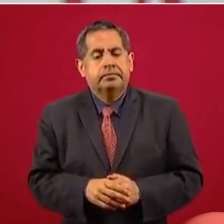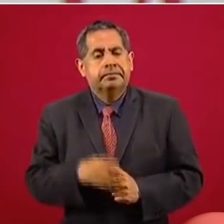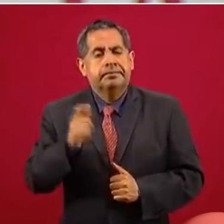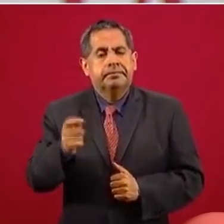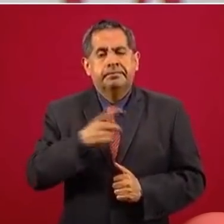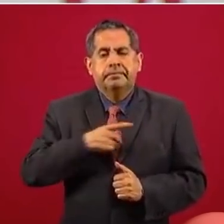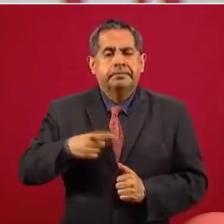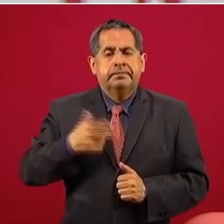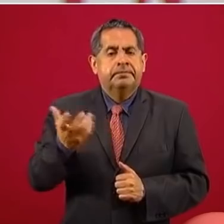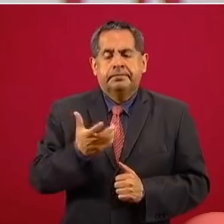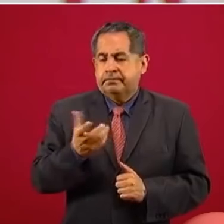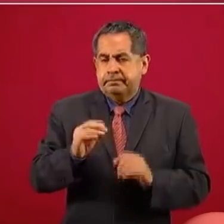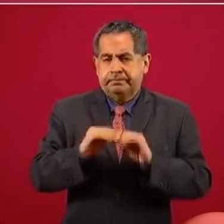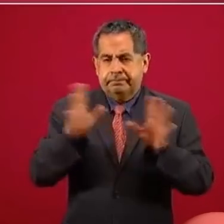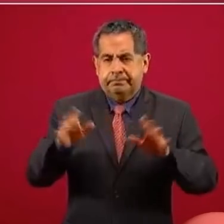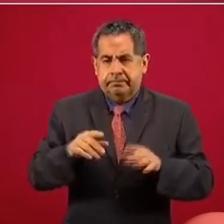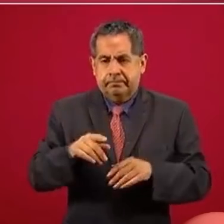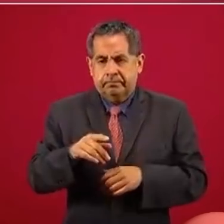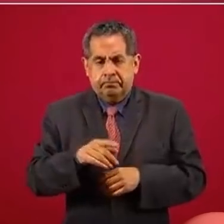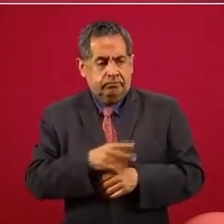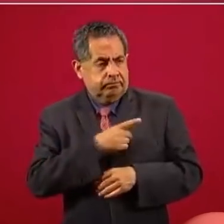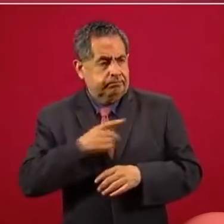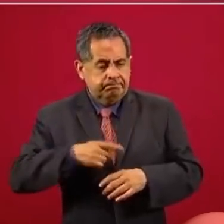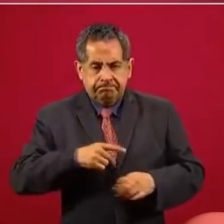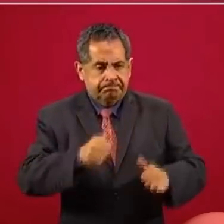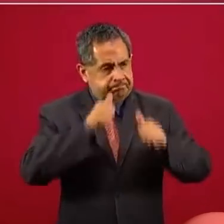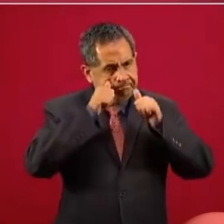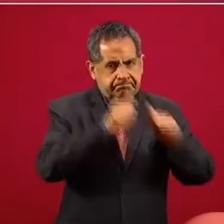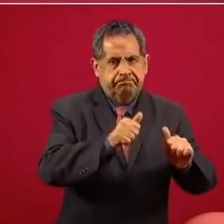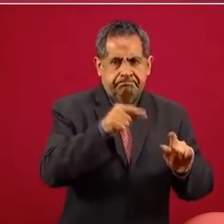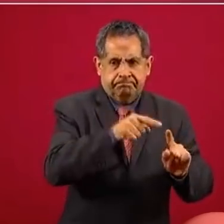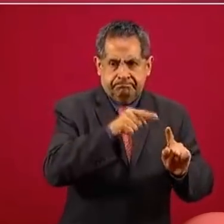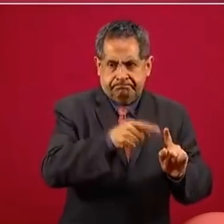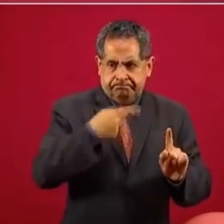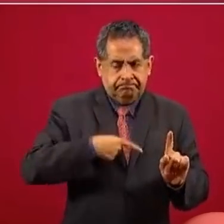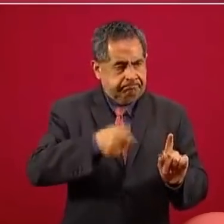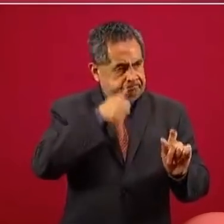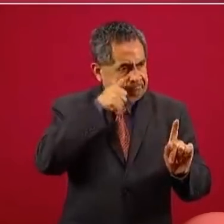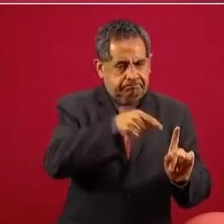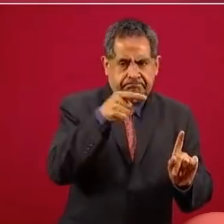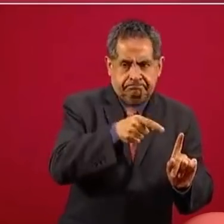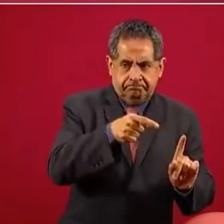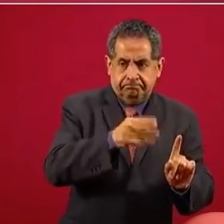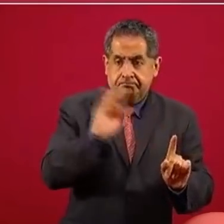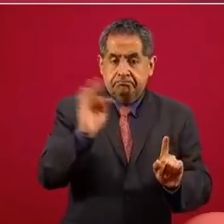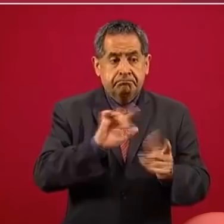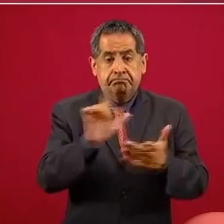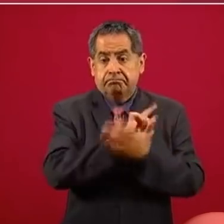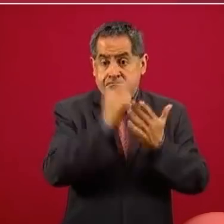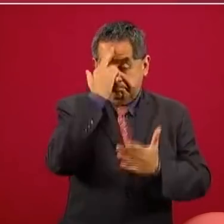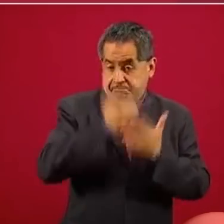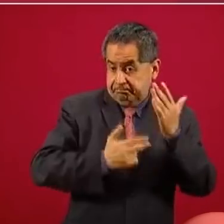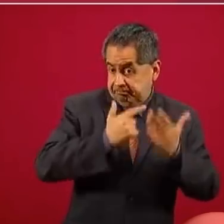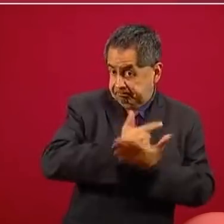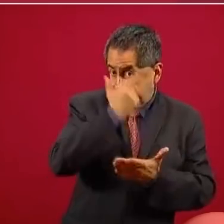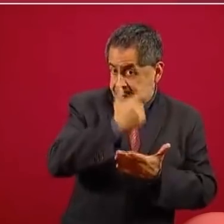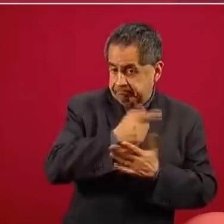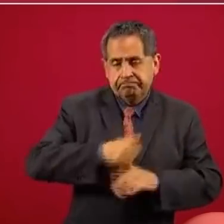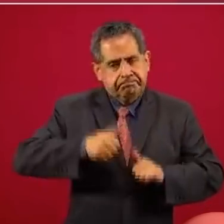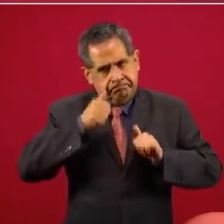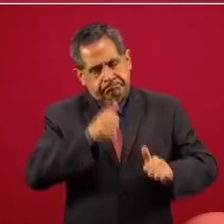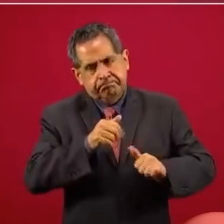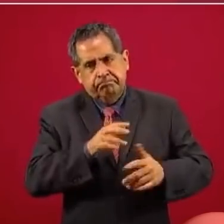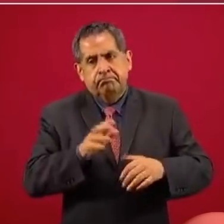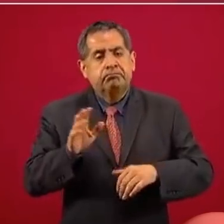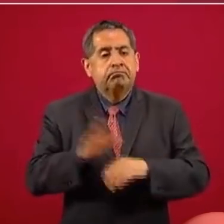tenemos que hacer es, por supuesto, garantizar que sea atendido nuestro connacional, sobre todo si cometió un delito grave, porque